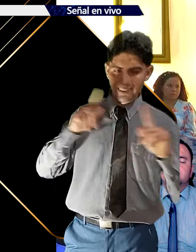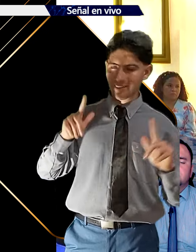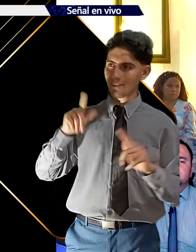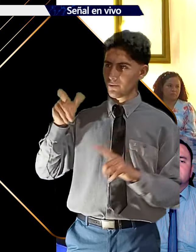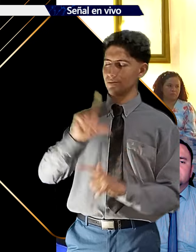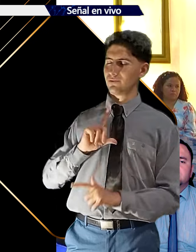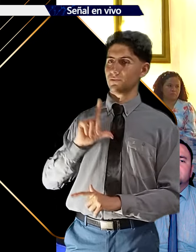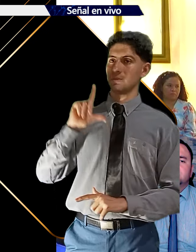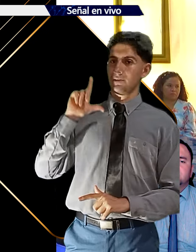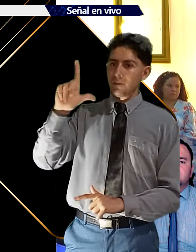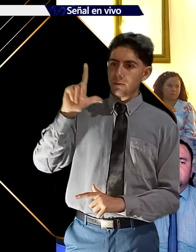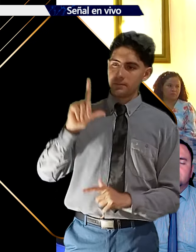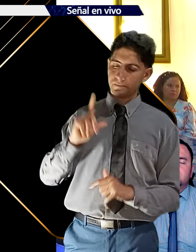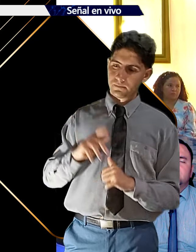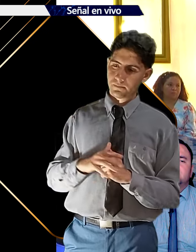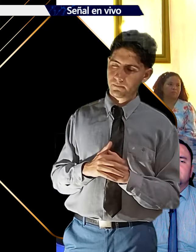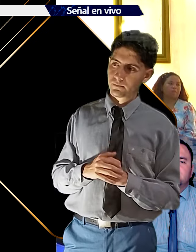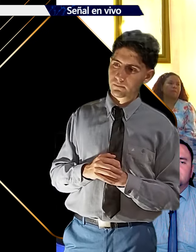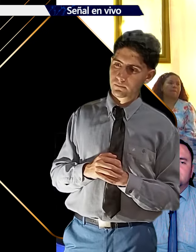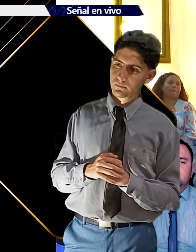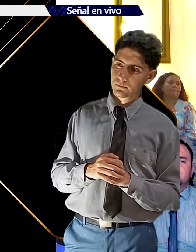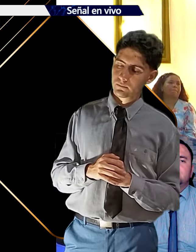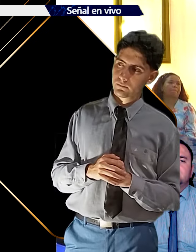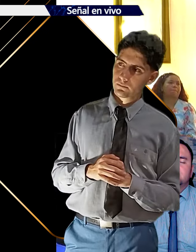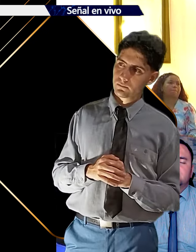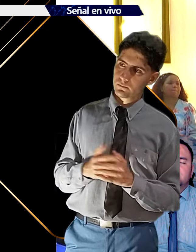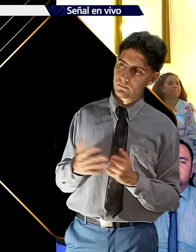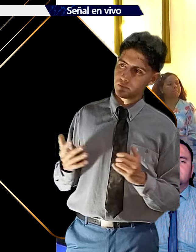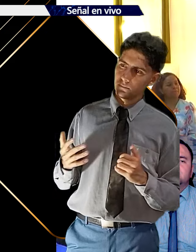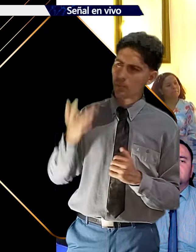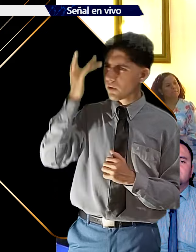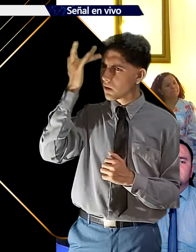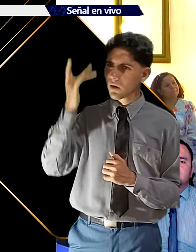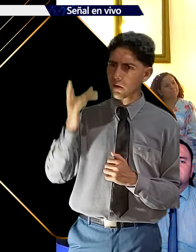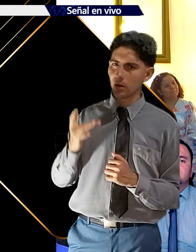Dan, que Jehová ha puesto esa confianza en ti para que seas un líder,